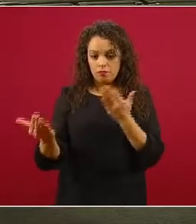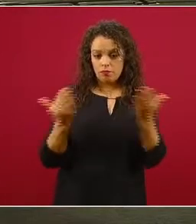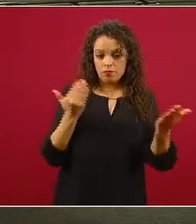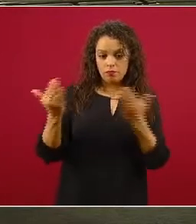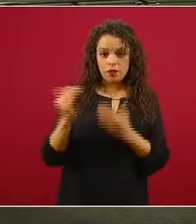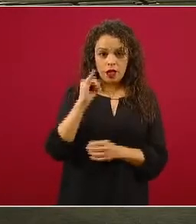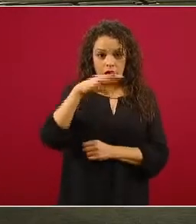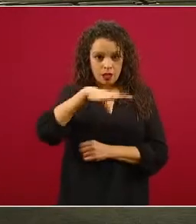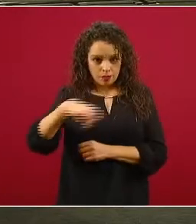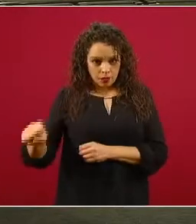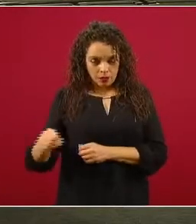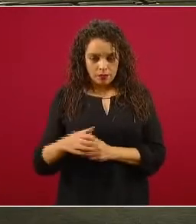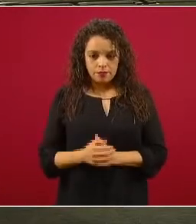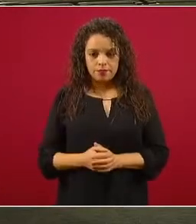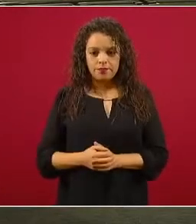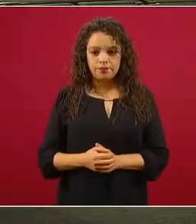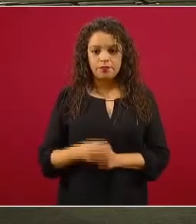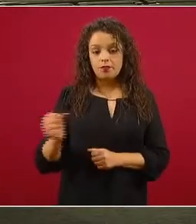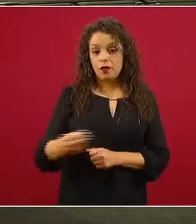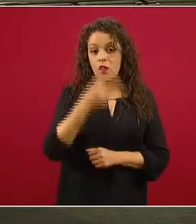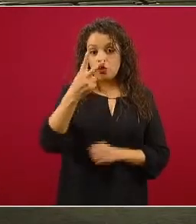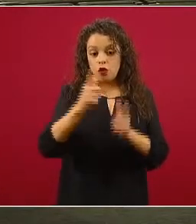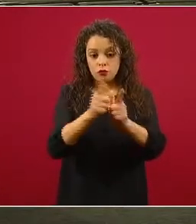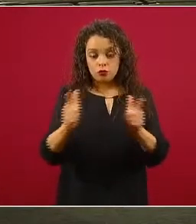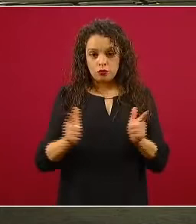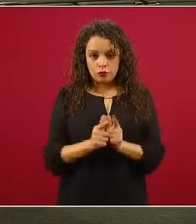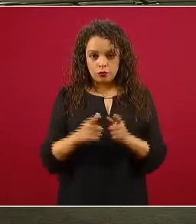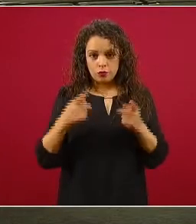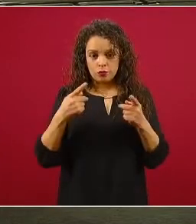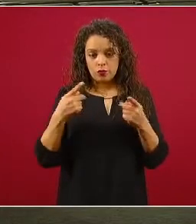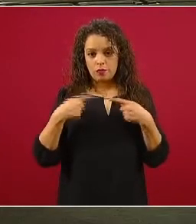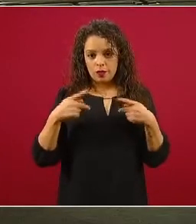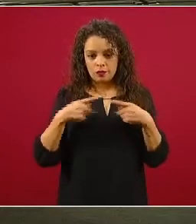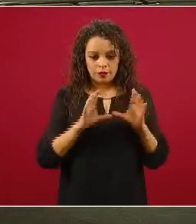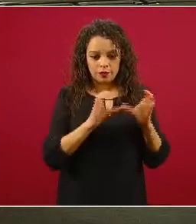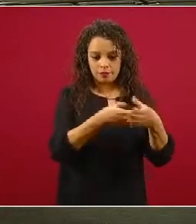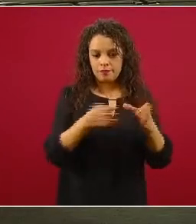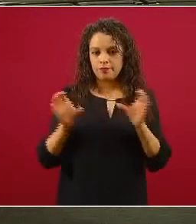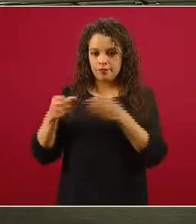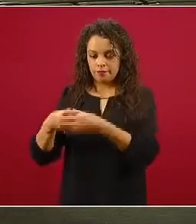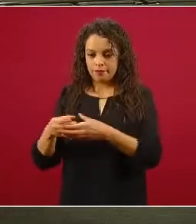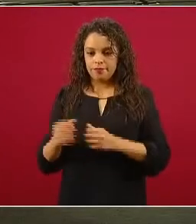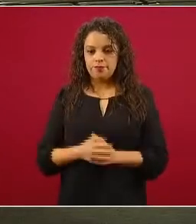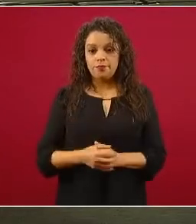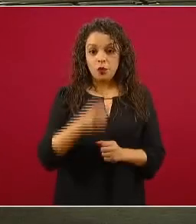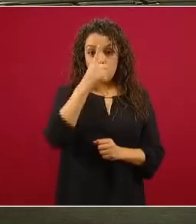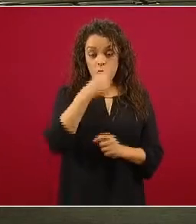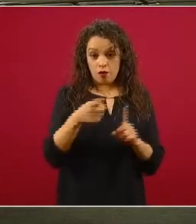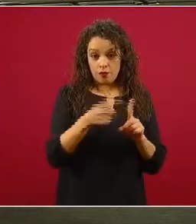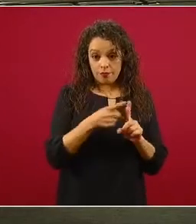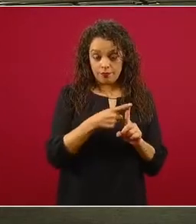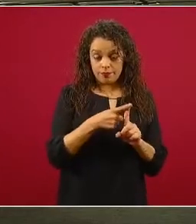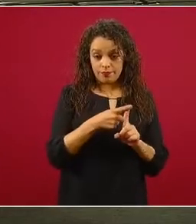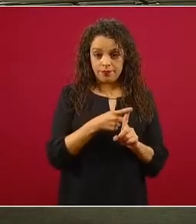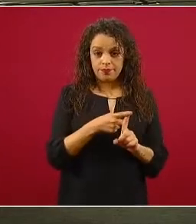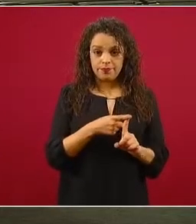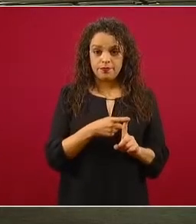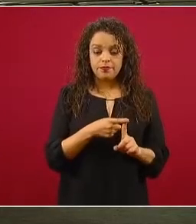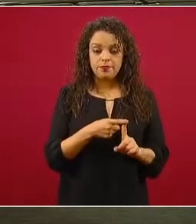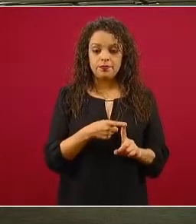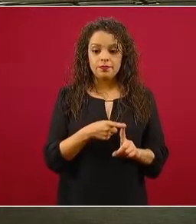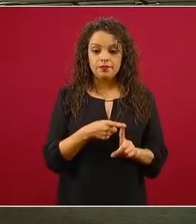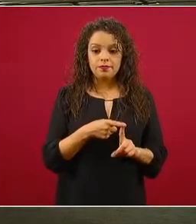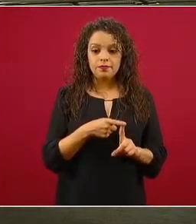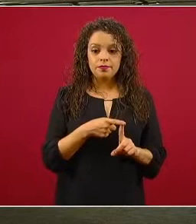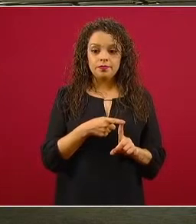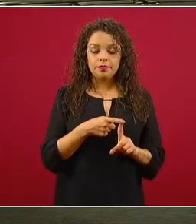poblaciones. Un grupo que, la siguiente por favor, comparamos dos grupos,